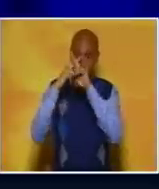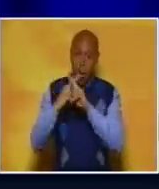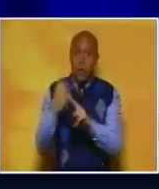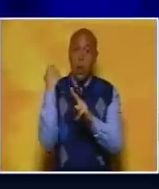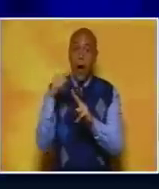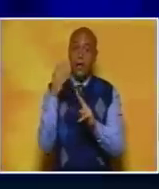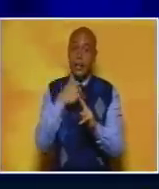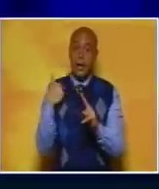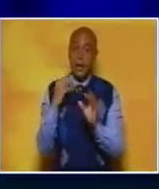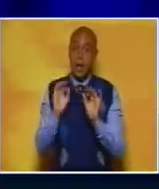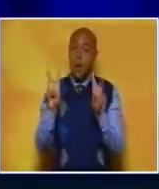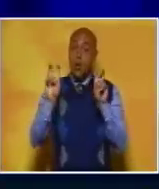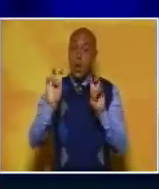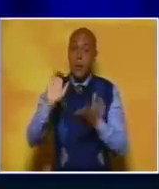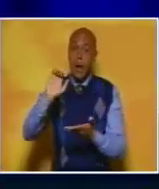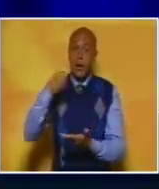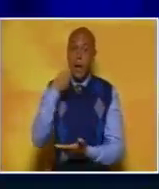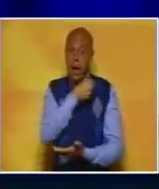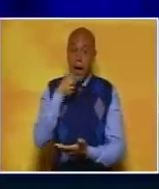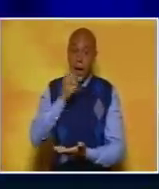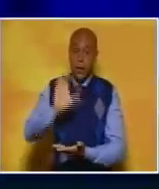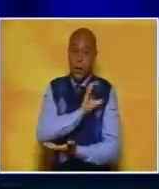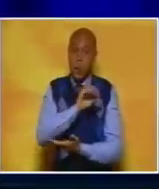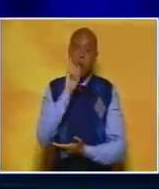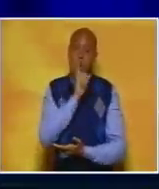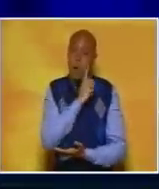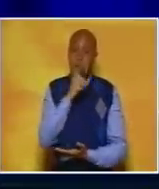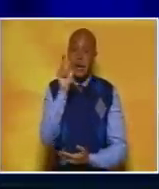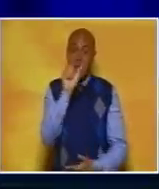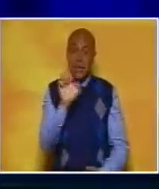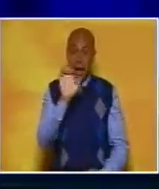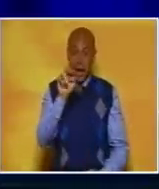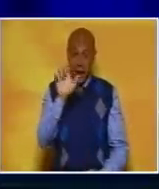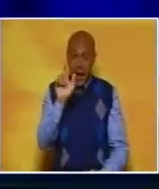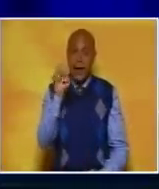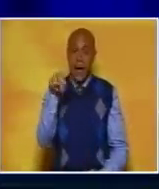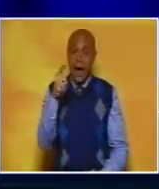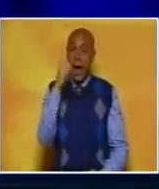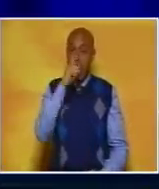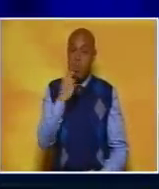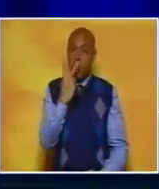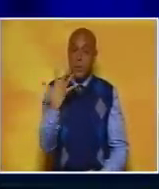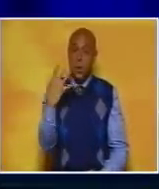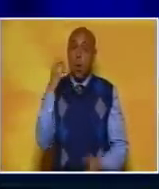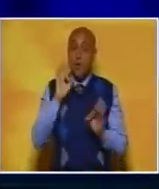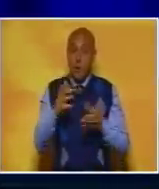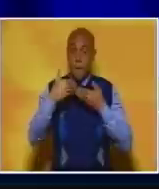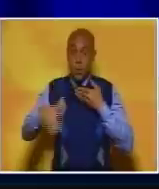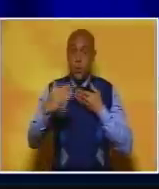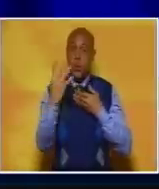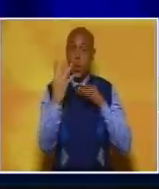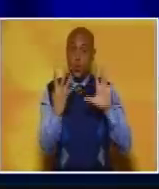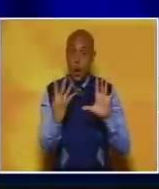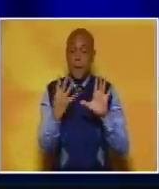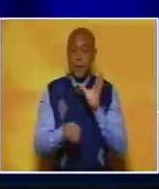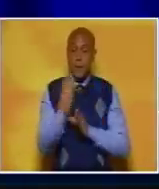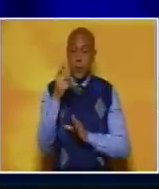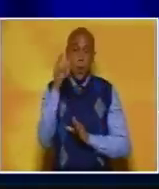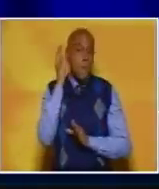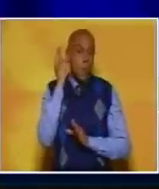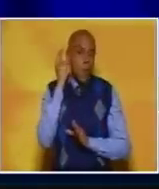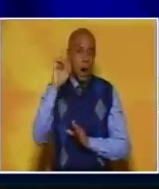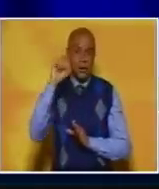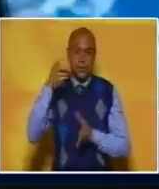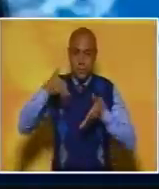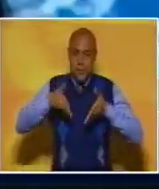anunciado un nuevo concierto con el nombre Selena 25 años. Se llevará a cabo el 9 de mayo en la ciudad natal de la cantante,